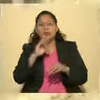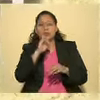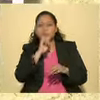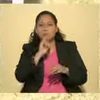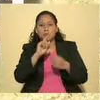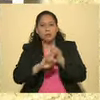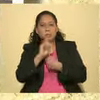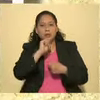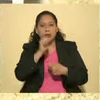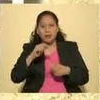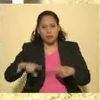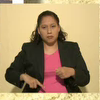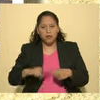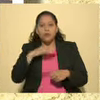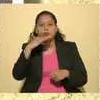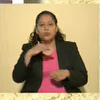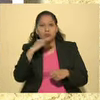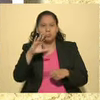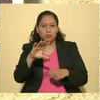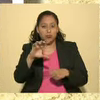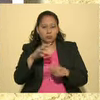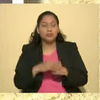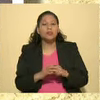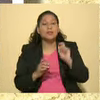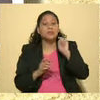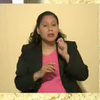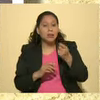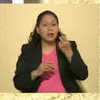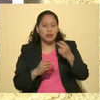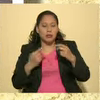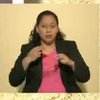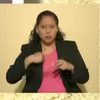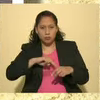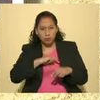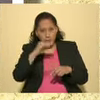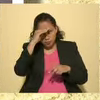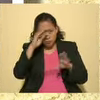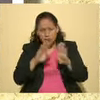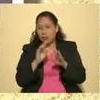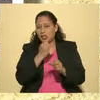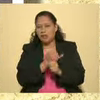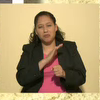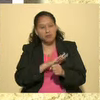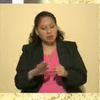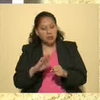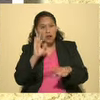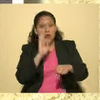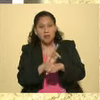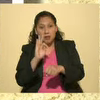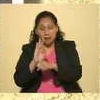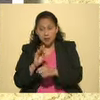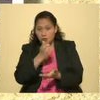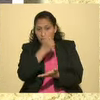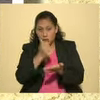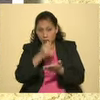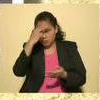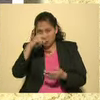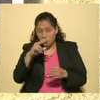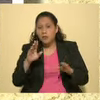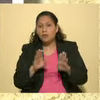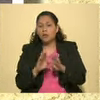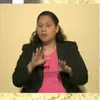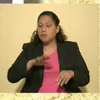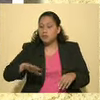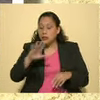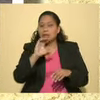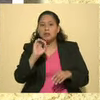hemos logrado hacer lo que prácticamente todo el mundo consideraba que era un imposible, hacer verificaciones en la Ciudad de México bajo un esquema